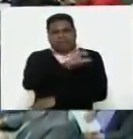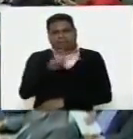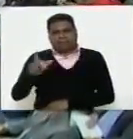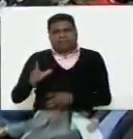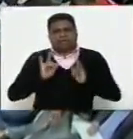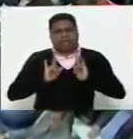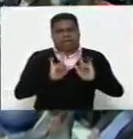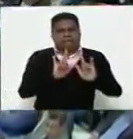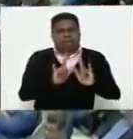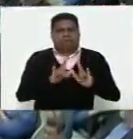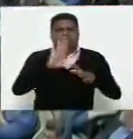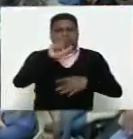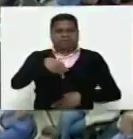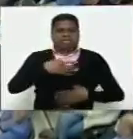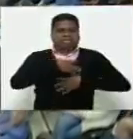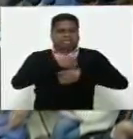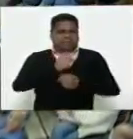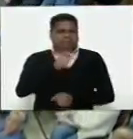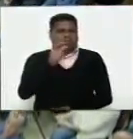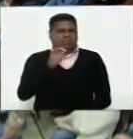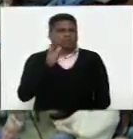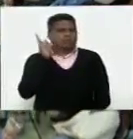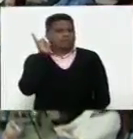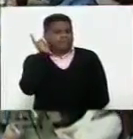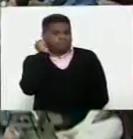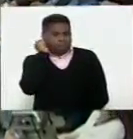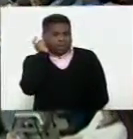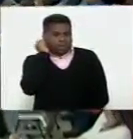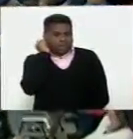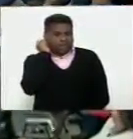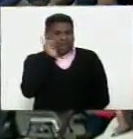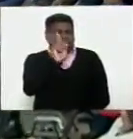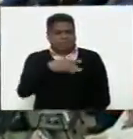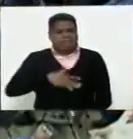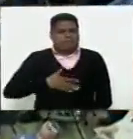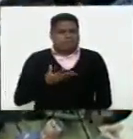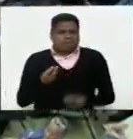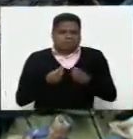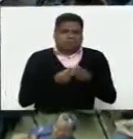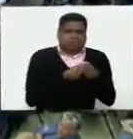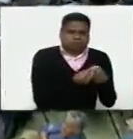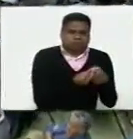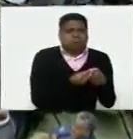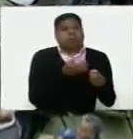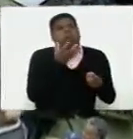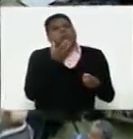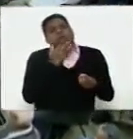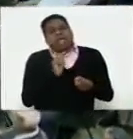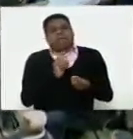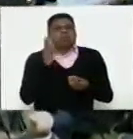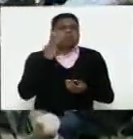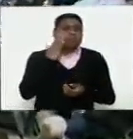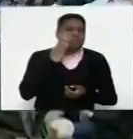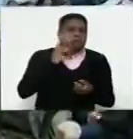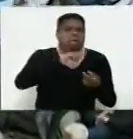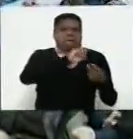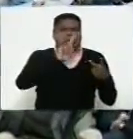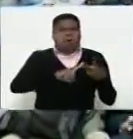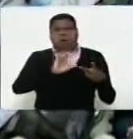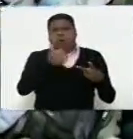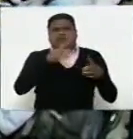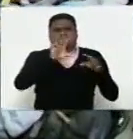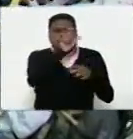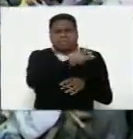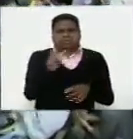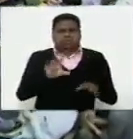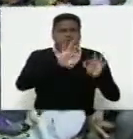amor y salud. La mujer podrá estar acompañada, además del padre, de otra persona de su confianza y elección.